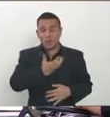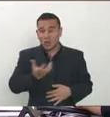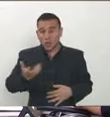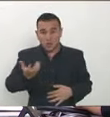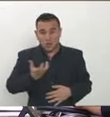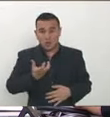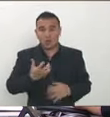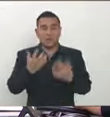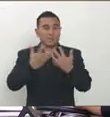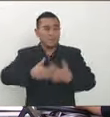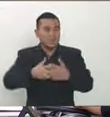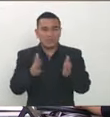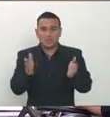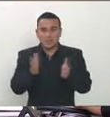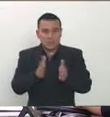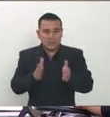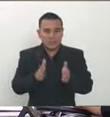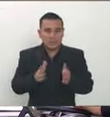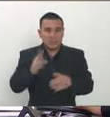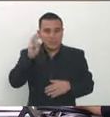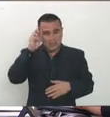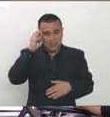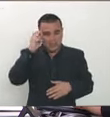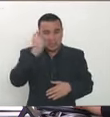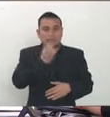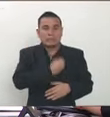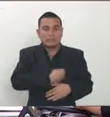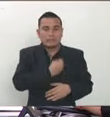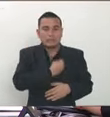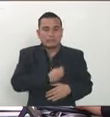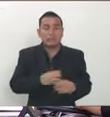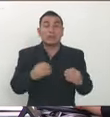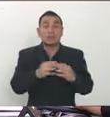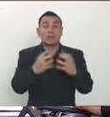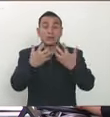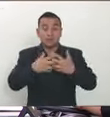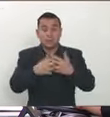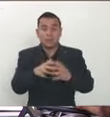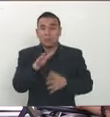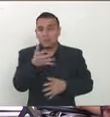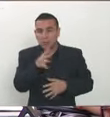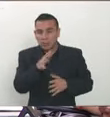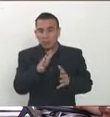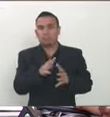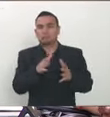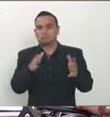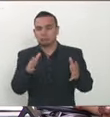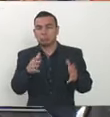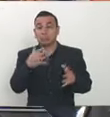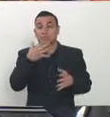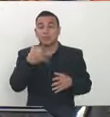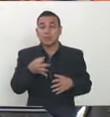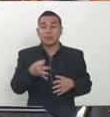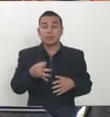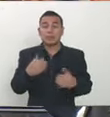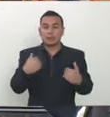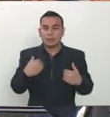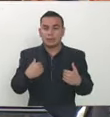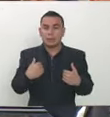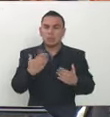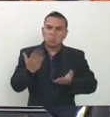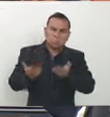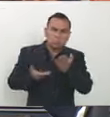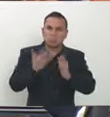pequeños empresarios que han sido golpeados con esto, incluso los medianos empresarios que tienen su tienda en un centro comercial